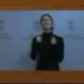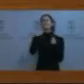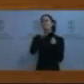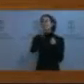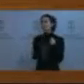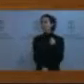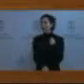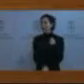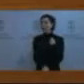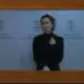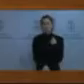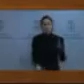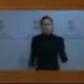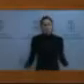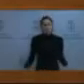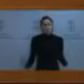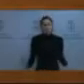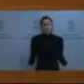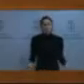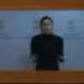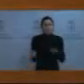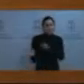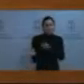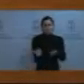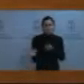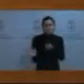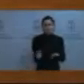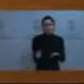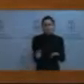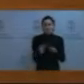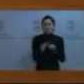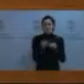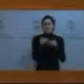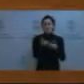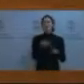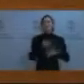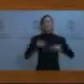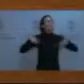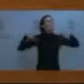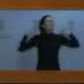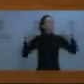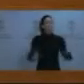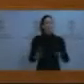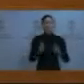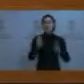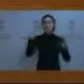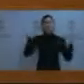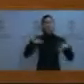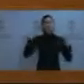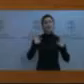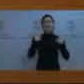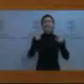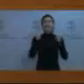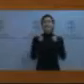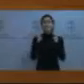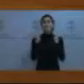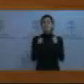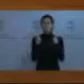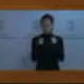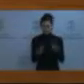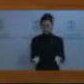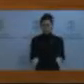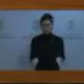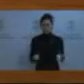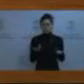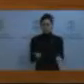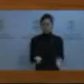tienen diputado, porque los humillaron, porque los pospusieron, por lo que sea, pero no tienen diputado. Y claro,